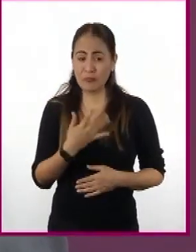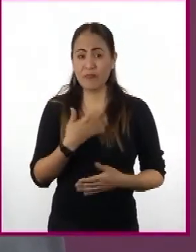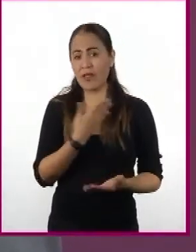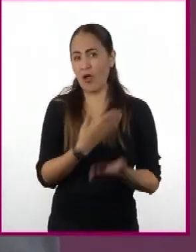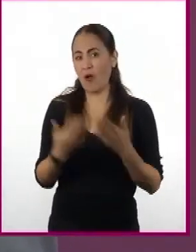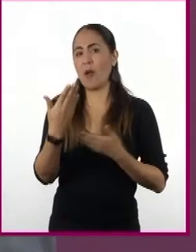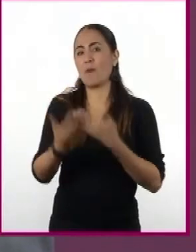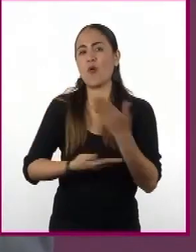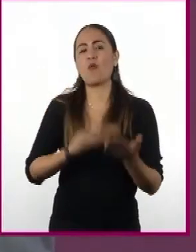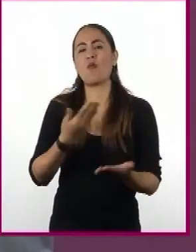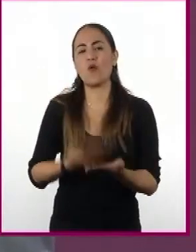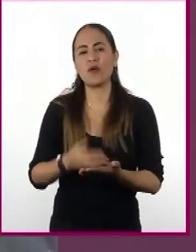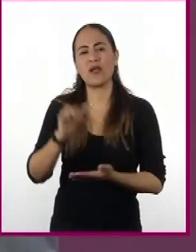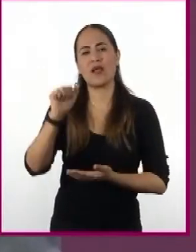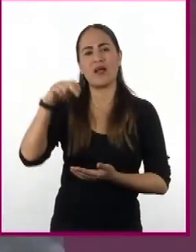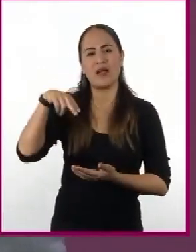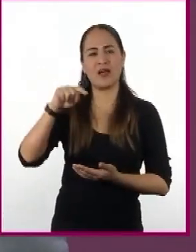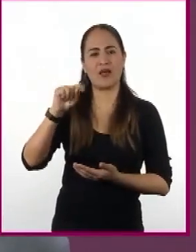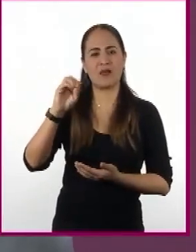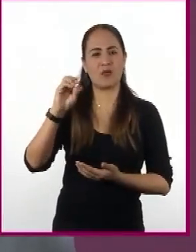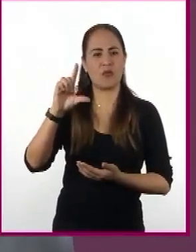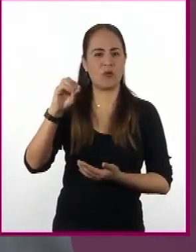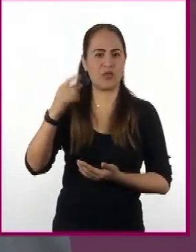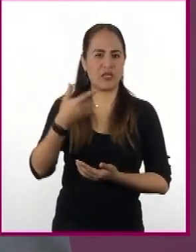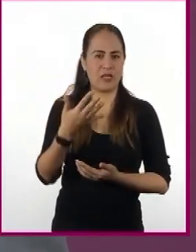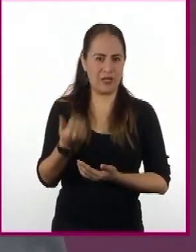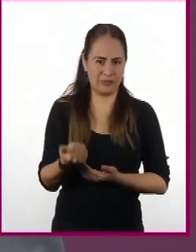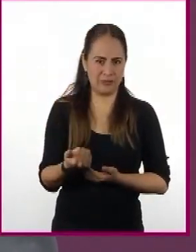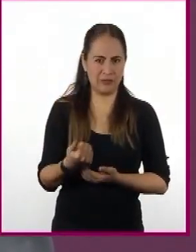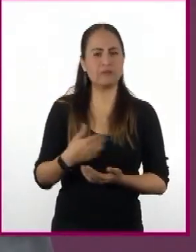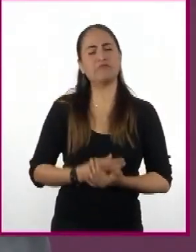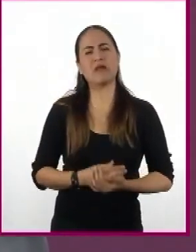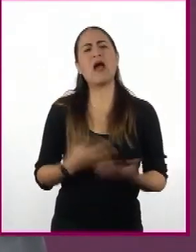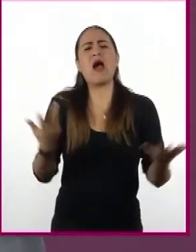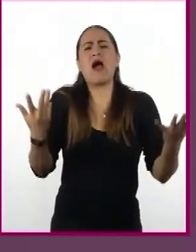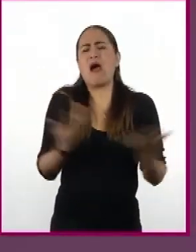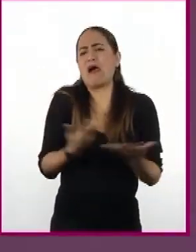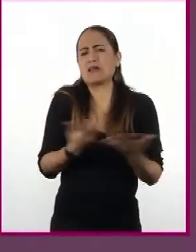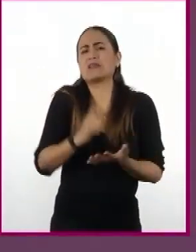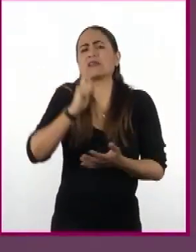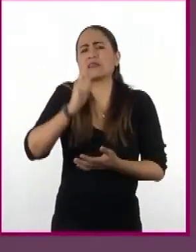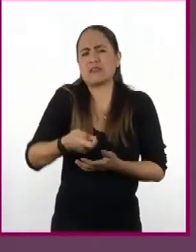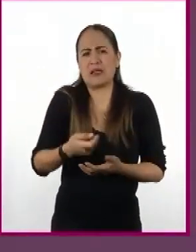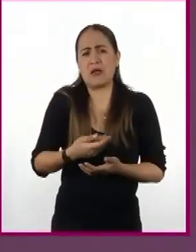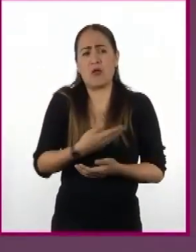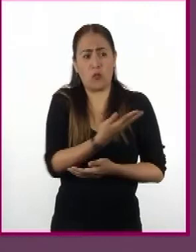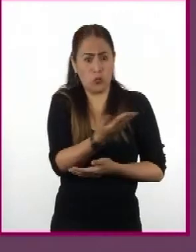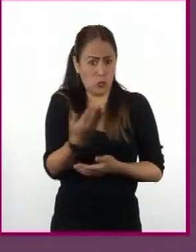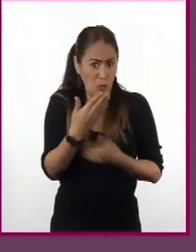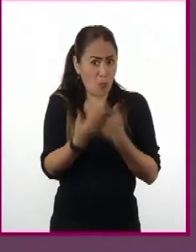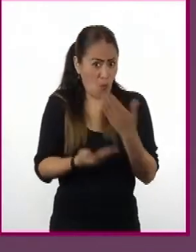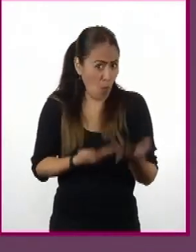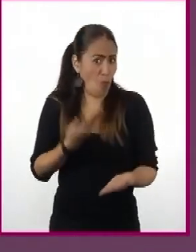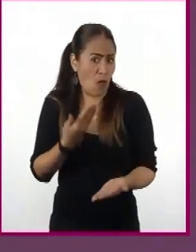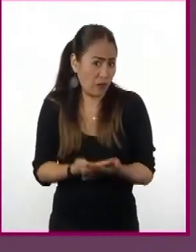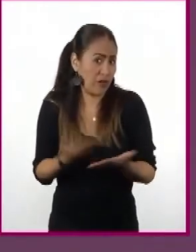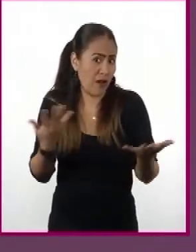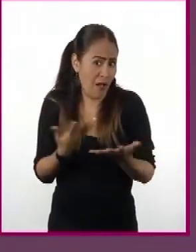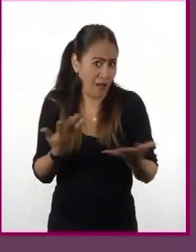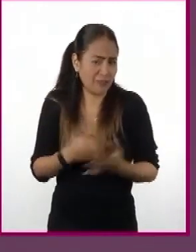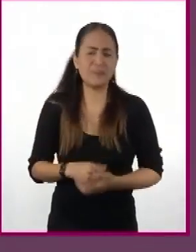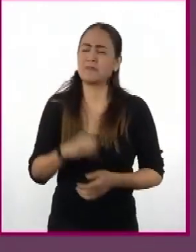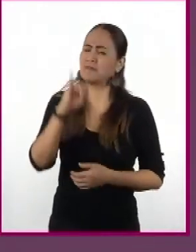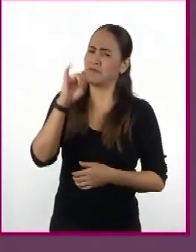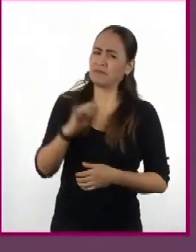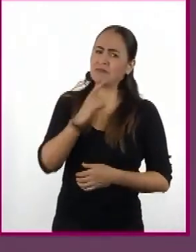una antología para que vayamos dándonos cuenta de qué es lo que se tiene que hacer? Me agrada la propuesta y aquí un